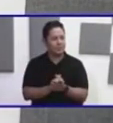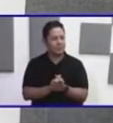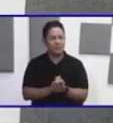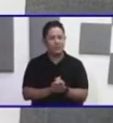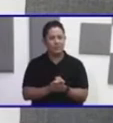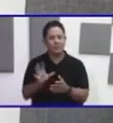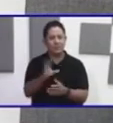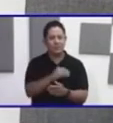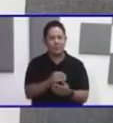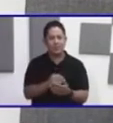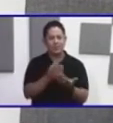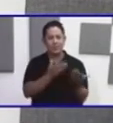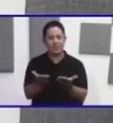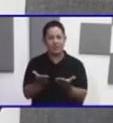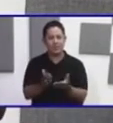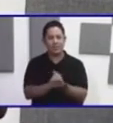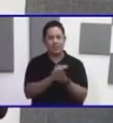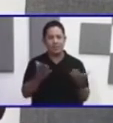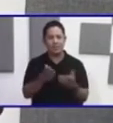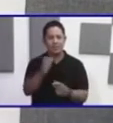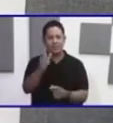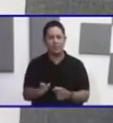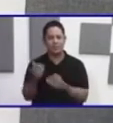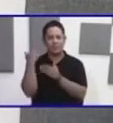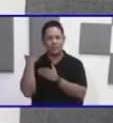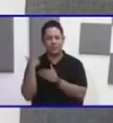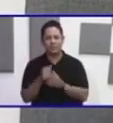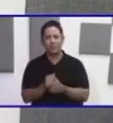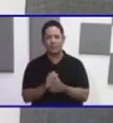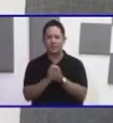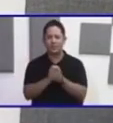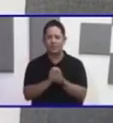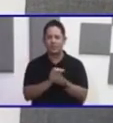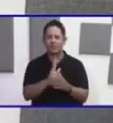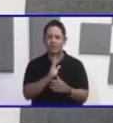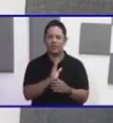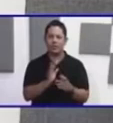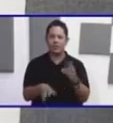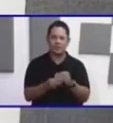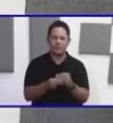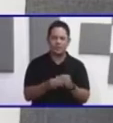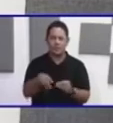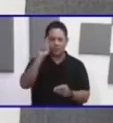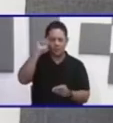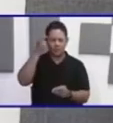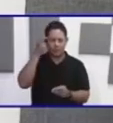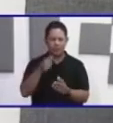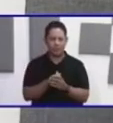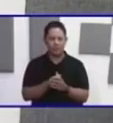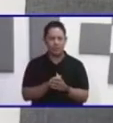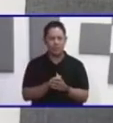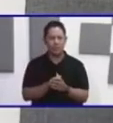Reciba un fraternal saludo de parte de suscrito. Quiero agradecer también la oportunidad que me está brindando el gobernador